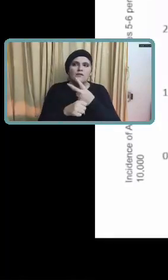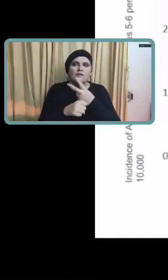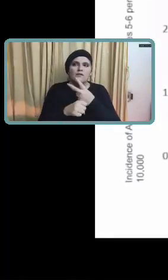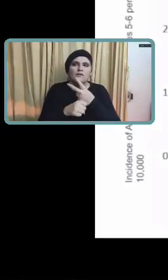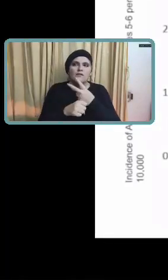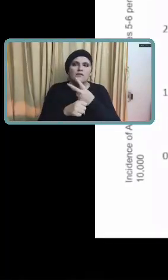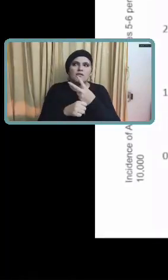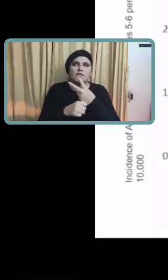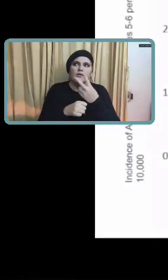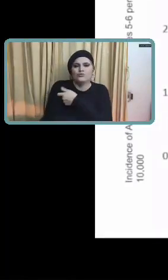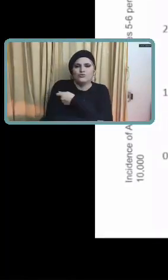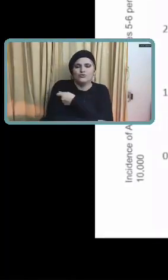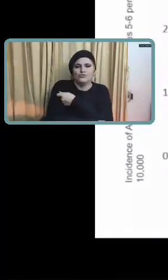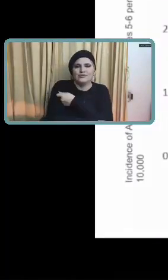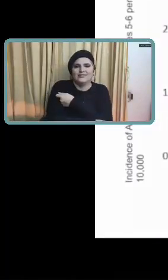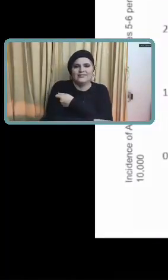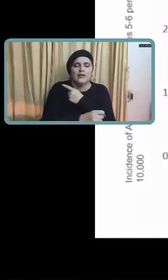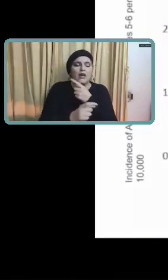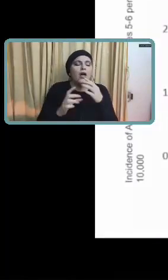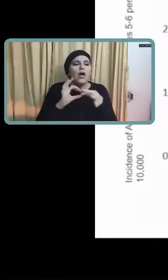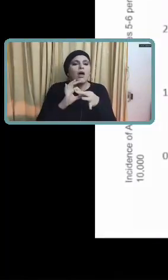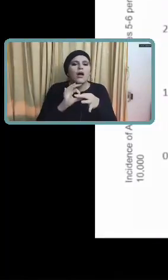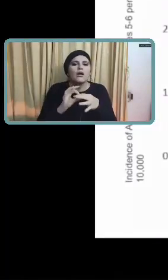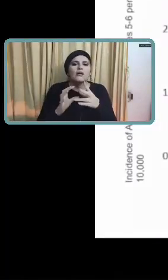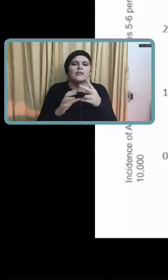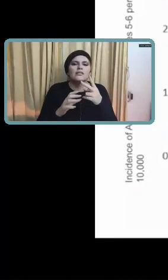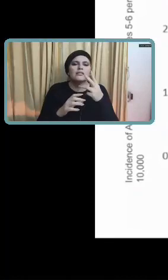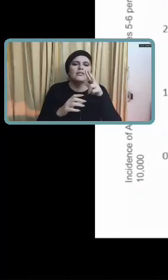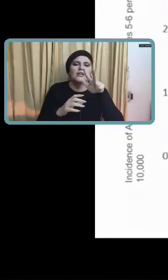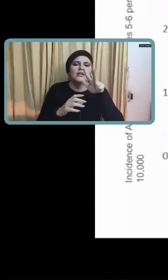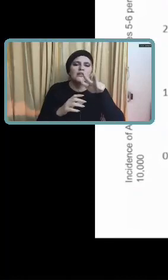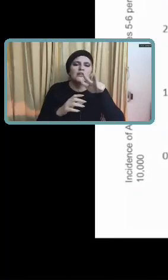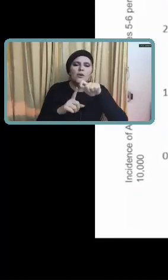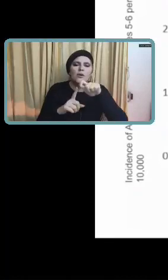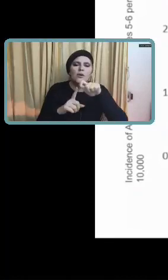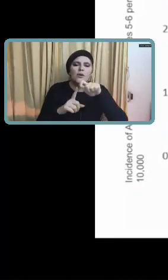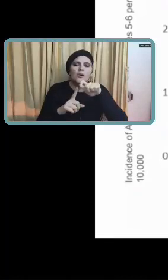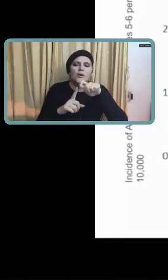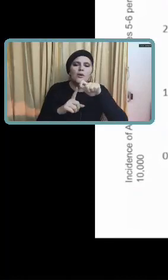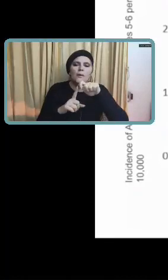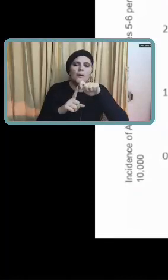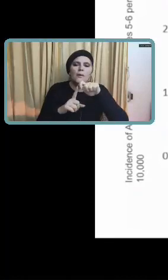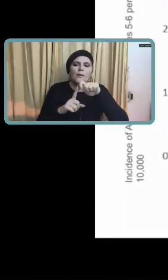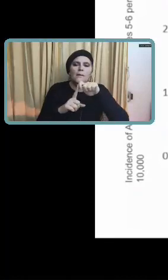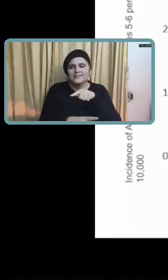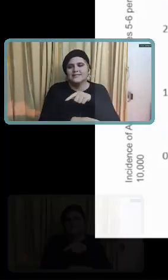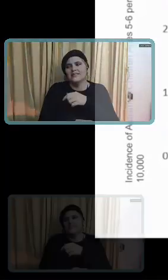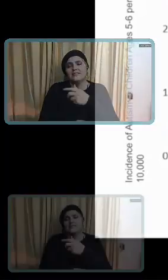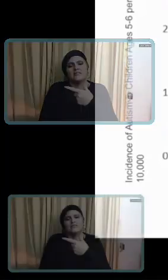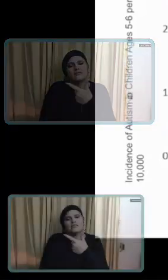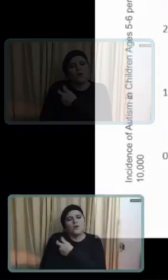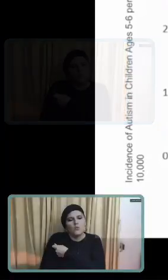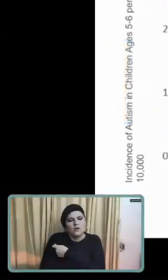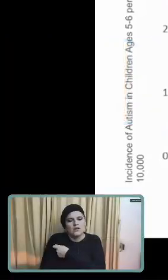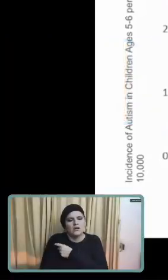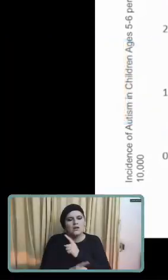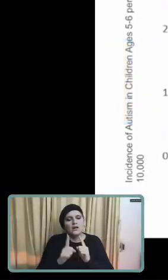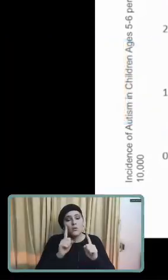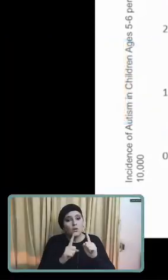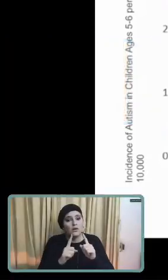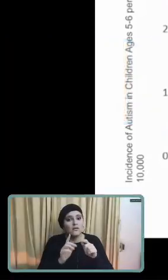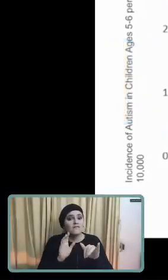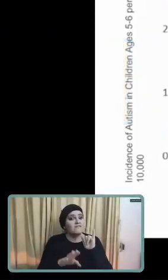vacunas. Y eso llevó en Estados Unidos a una tremenda campaña, salió un falso artículo científico que